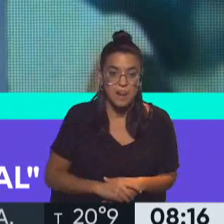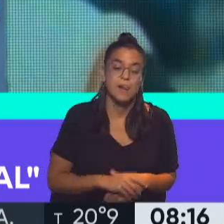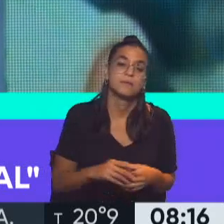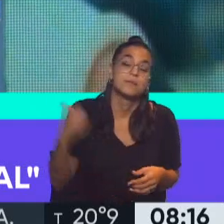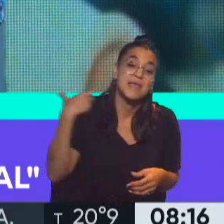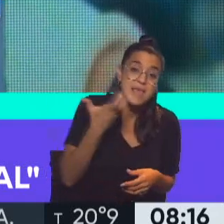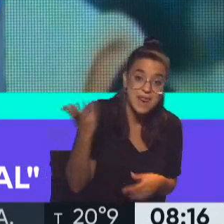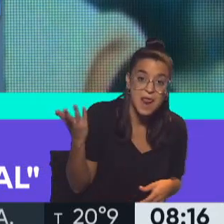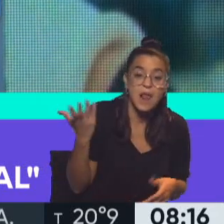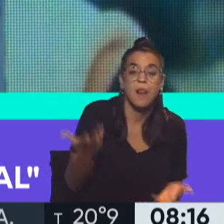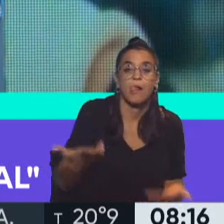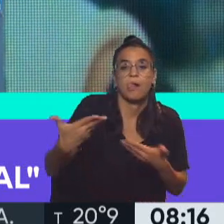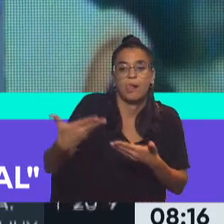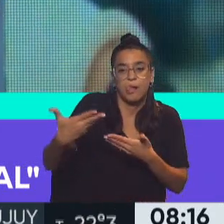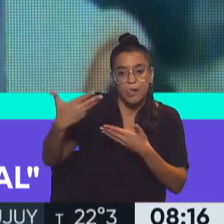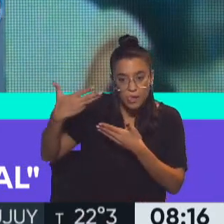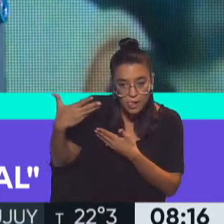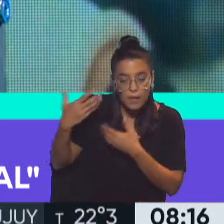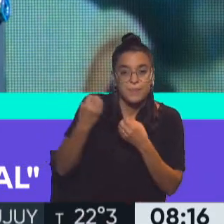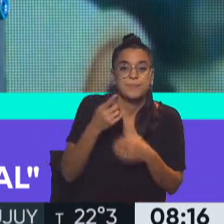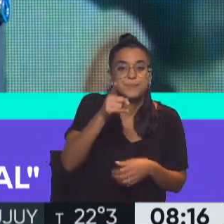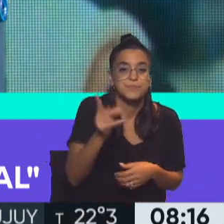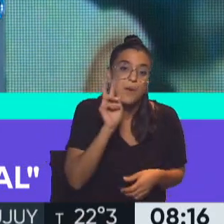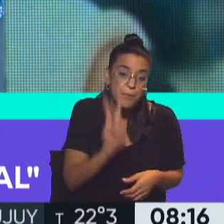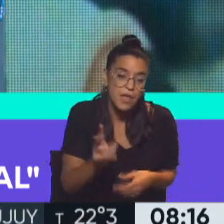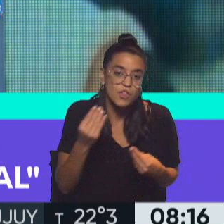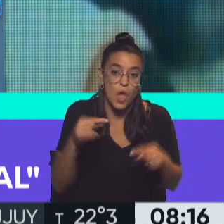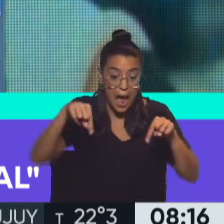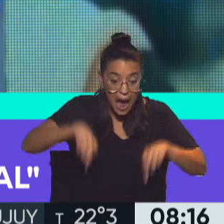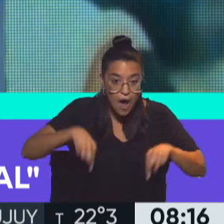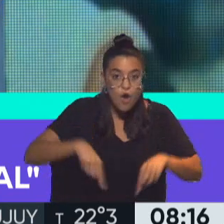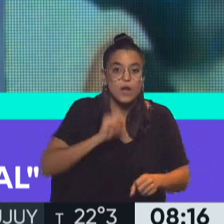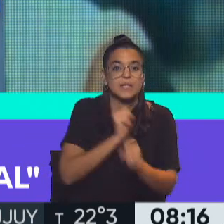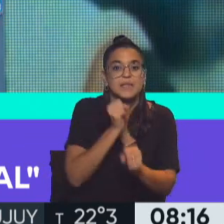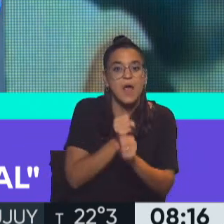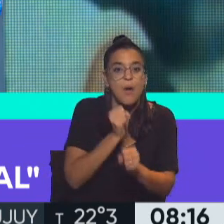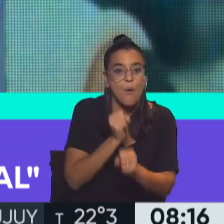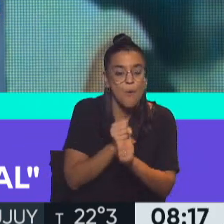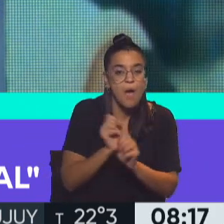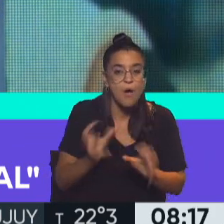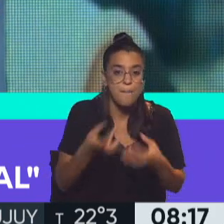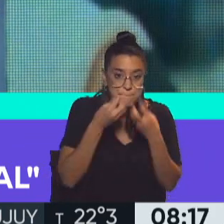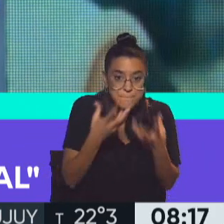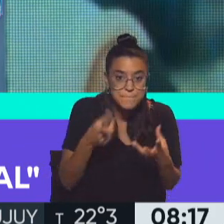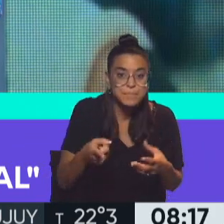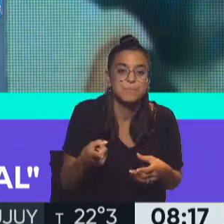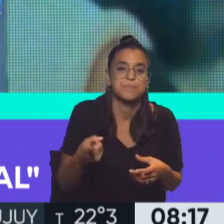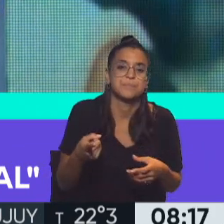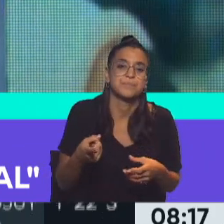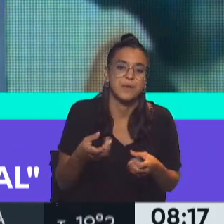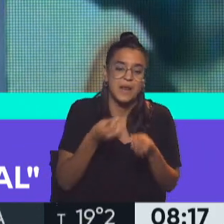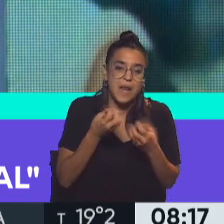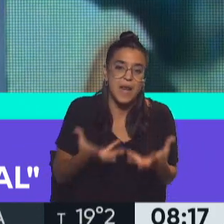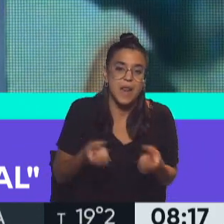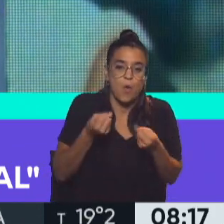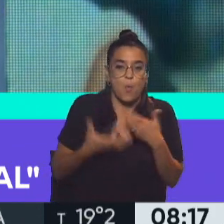en general más atrasado, porque lo que vos estás viendo es que recién ahora el trabajo registrado privado, el que está mejor, empieza a recuperar